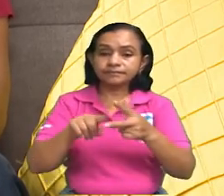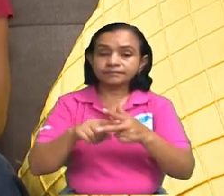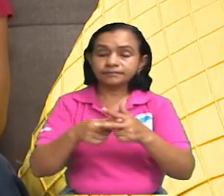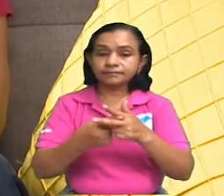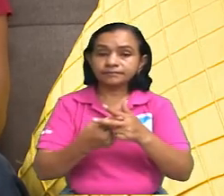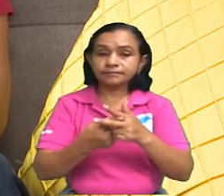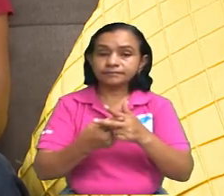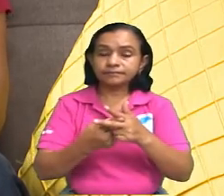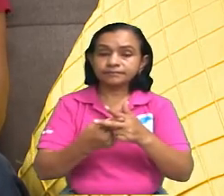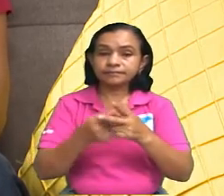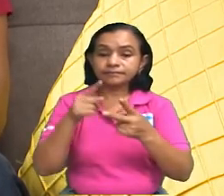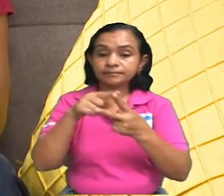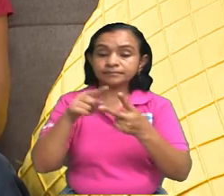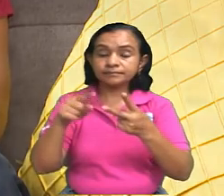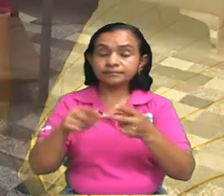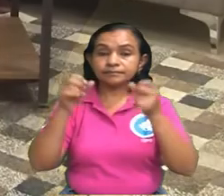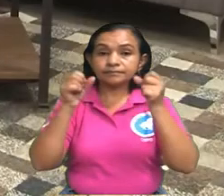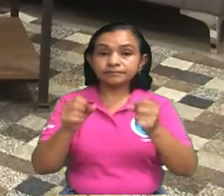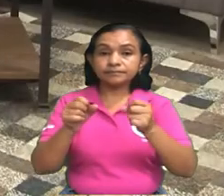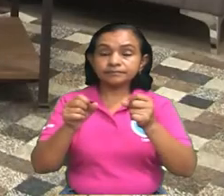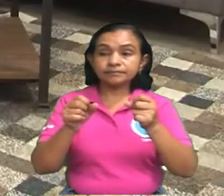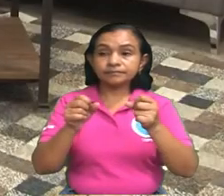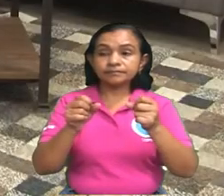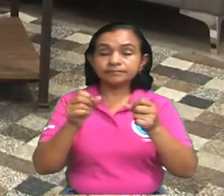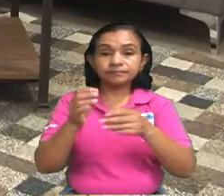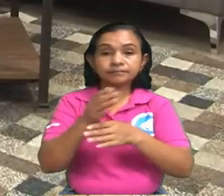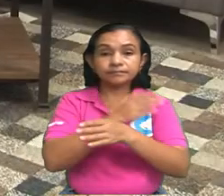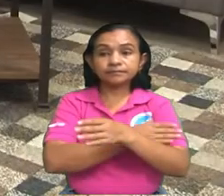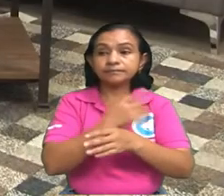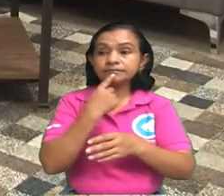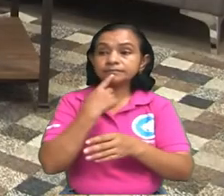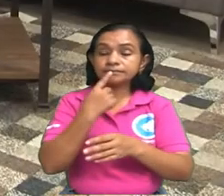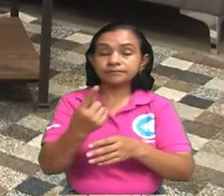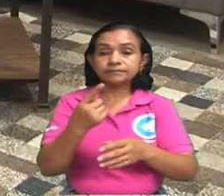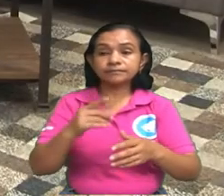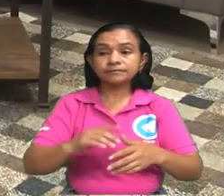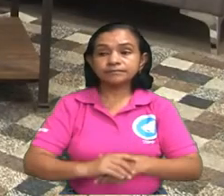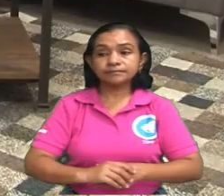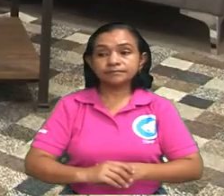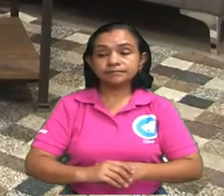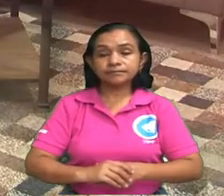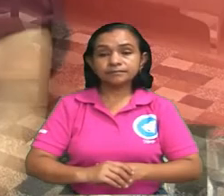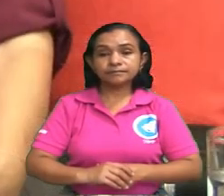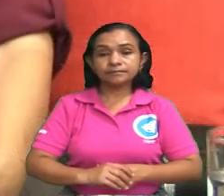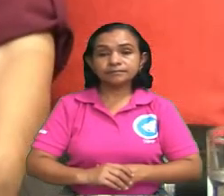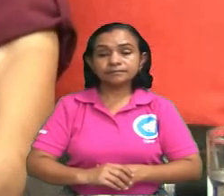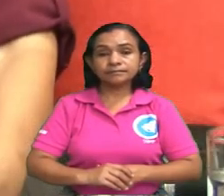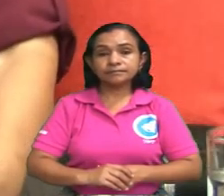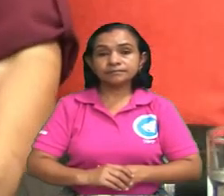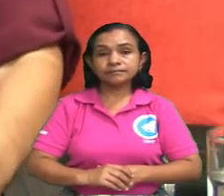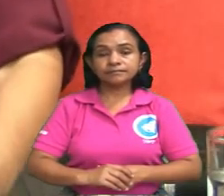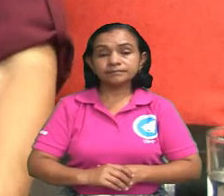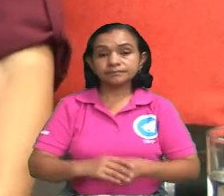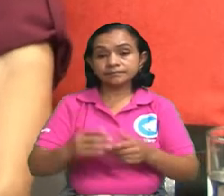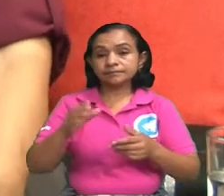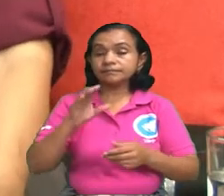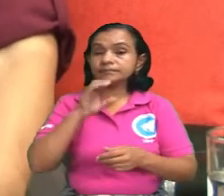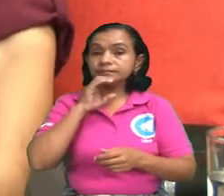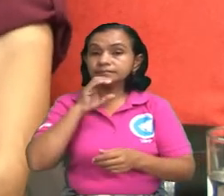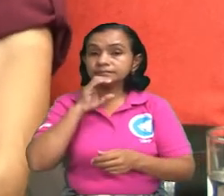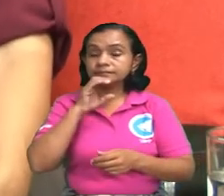estos dos grandes líderes, estos dos grandes héroes, yo te decía de que desde la Revolución